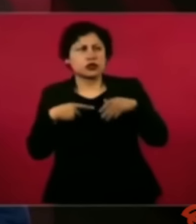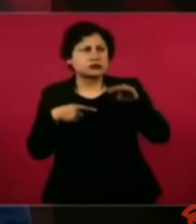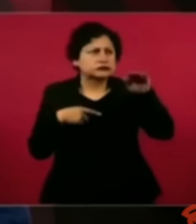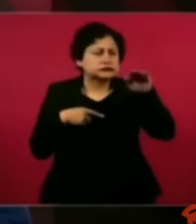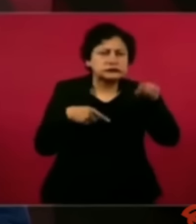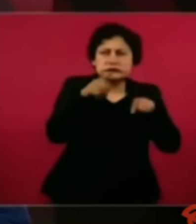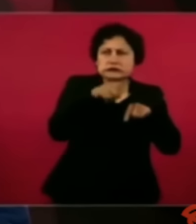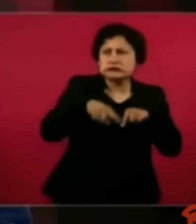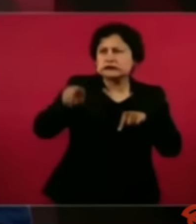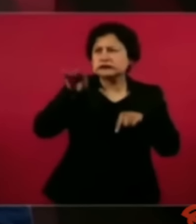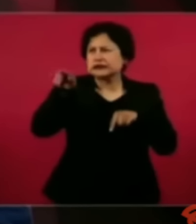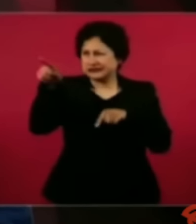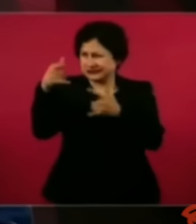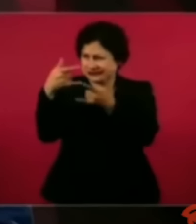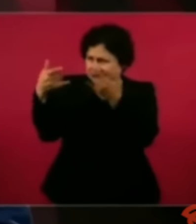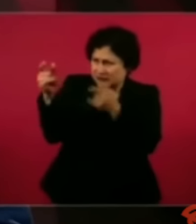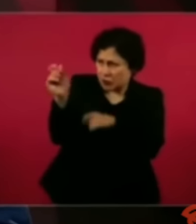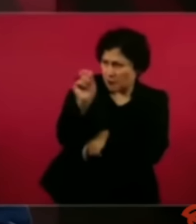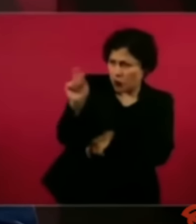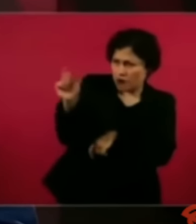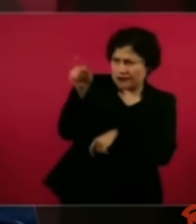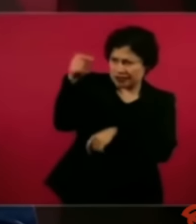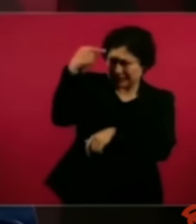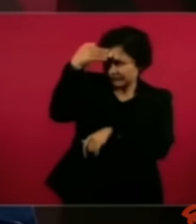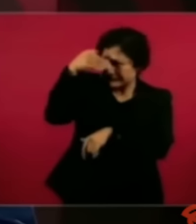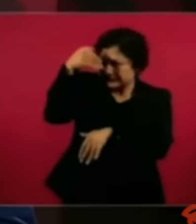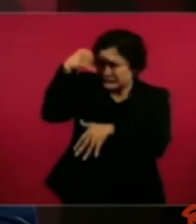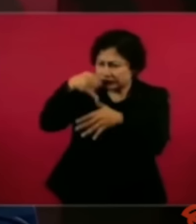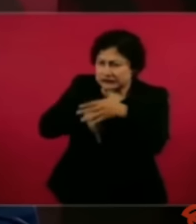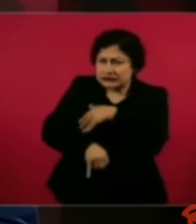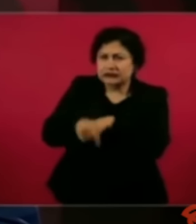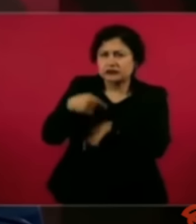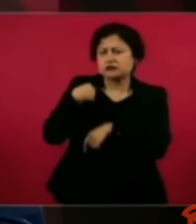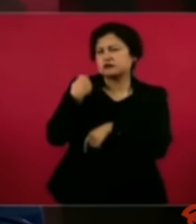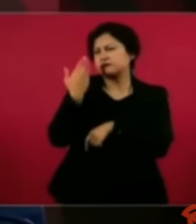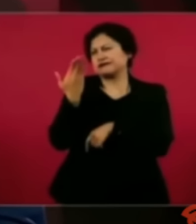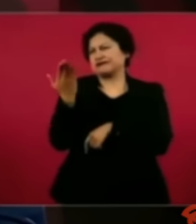son historiadores destacadísimos